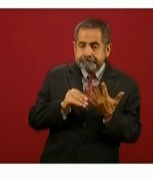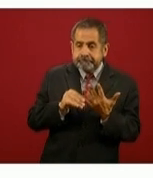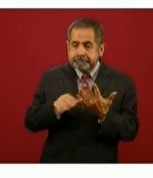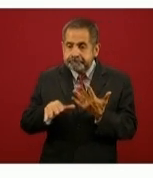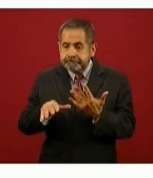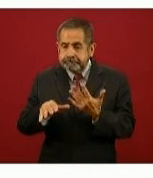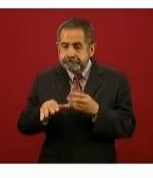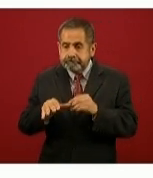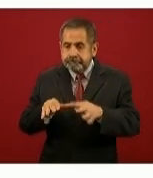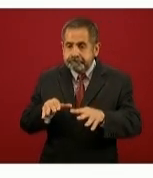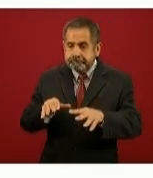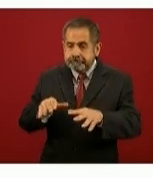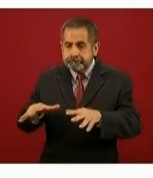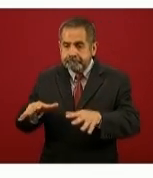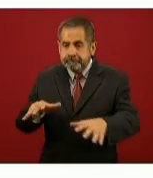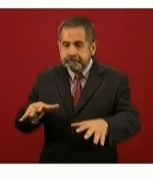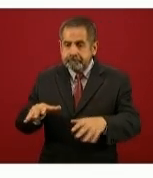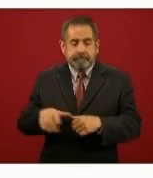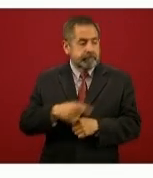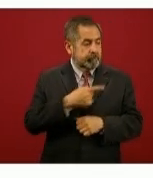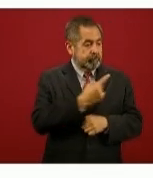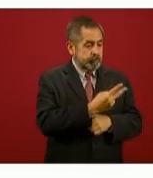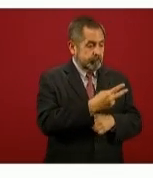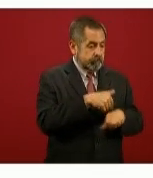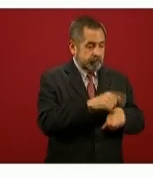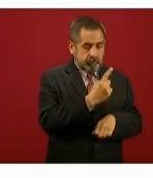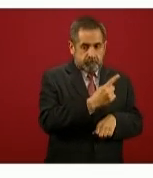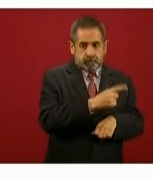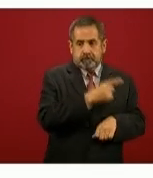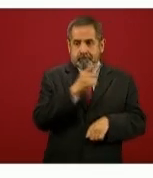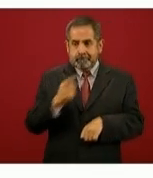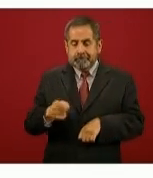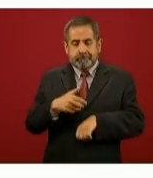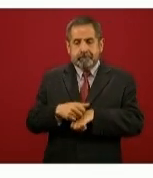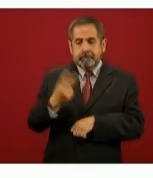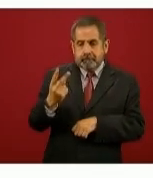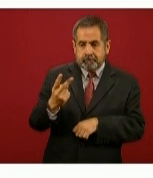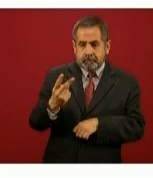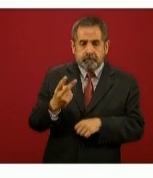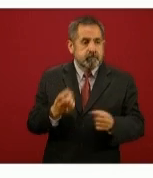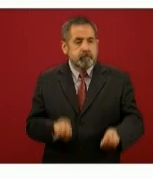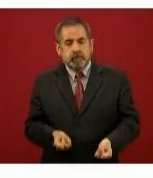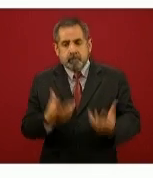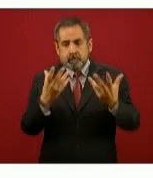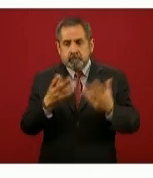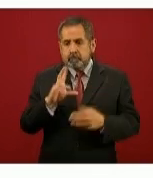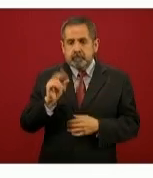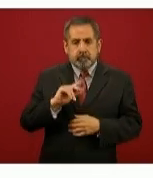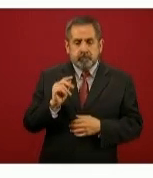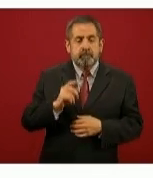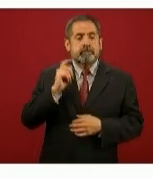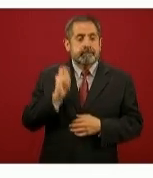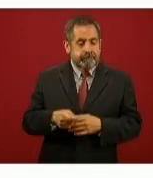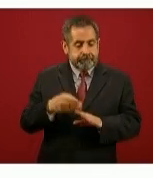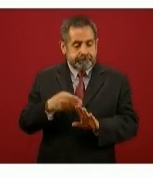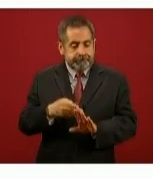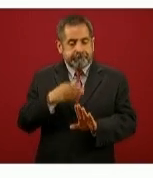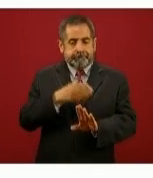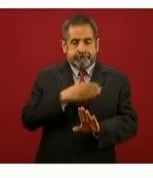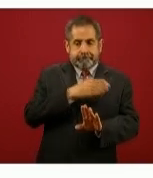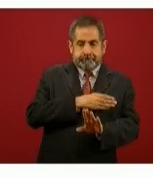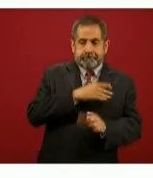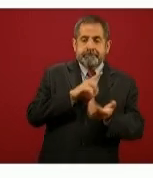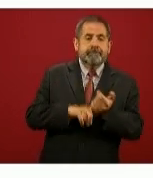distinguir la fase 1 de la fase 2. Esta característica, no el número de casos, esta característica,